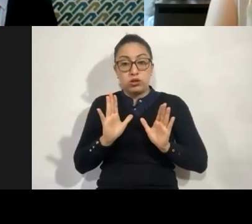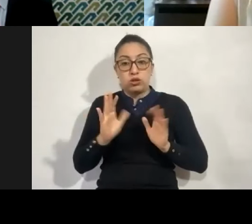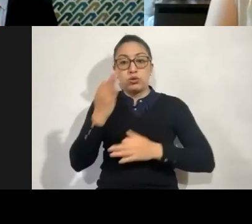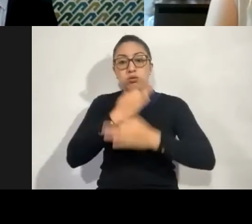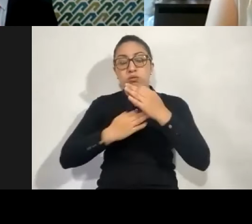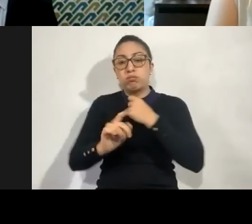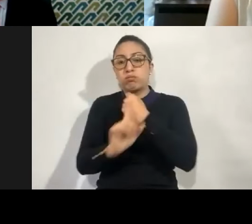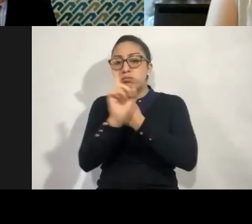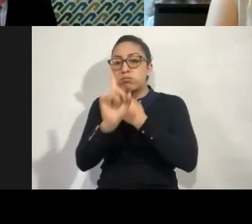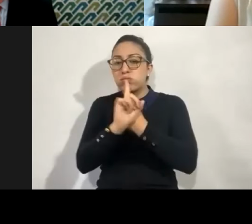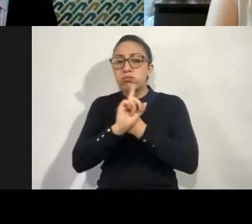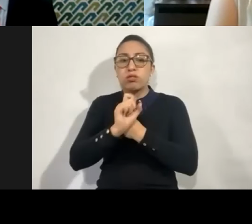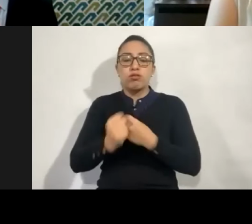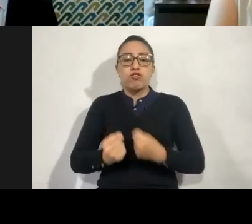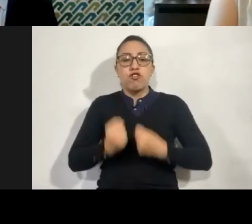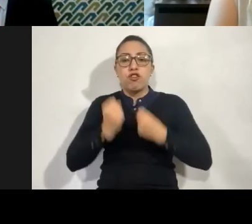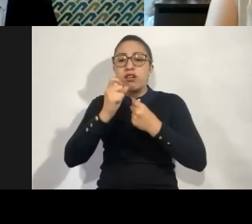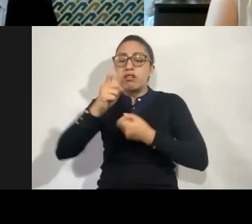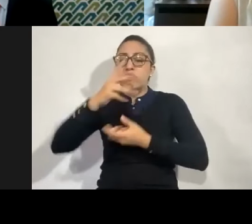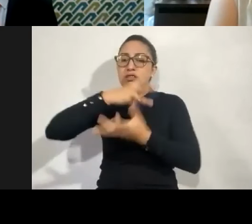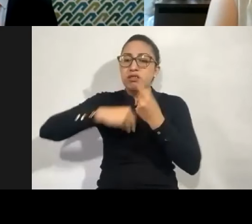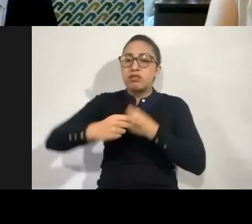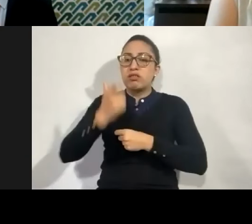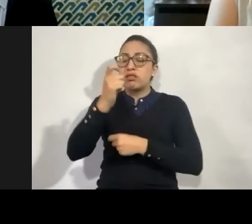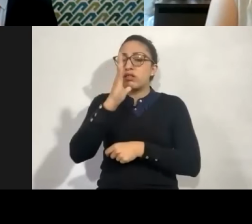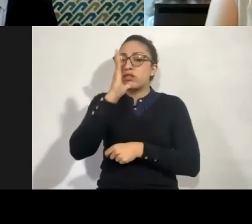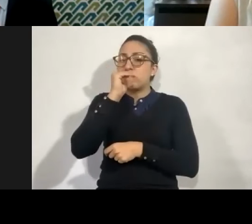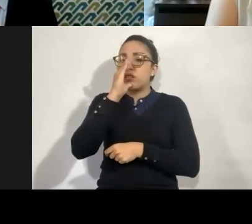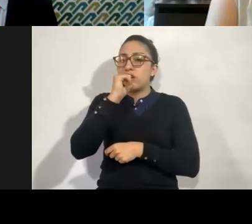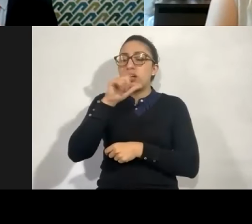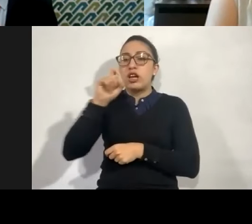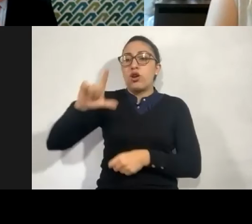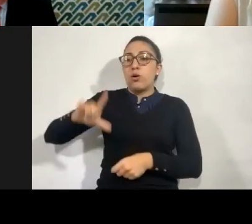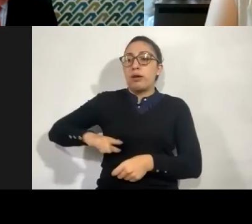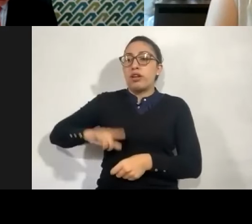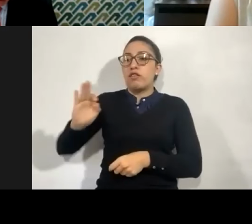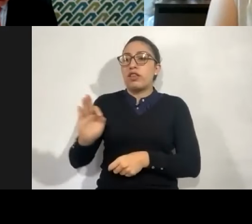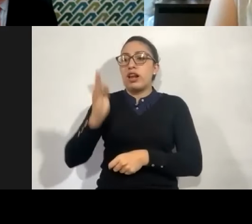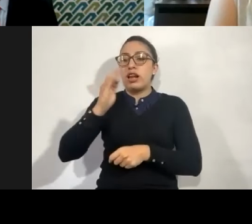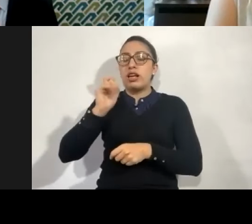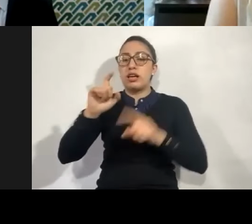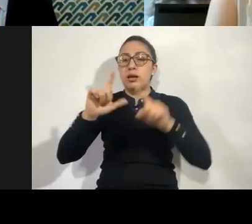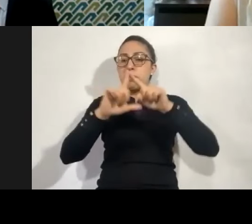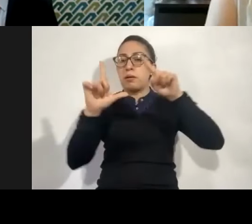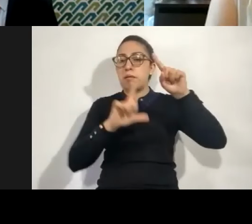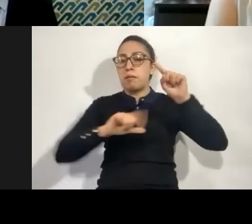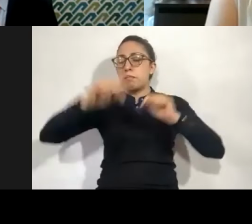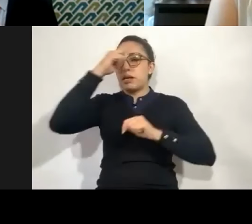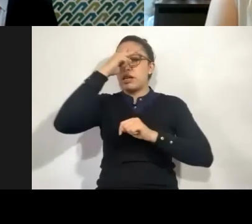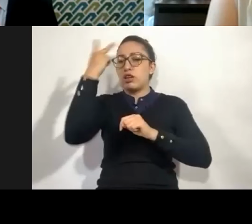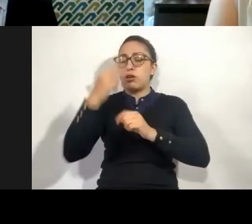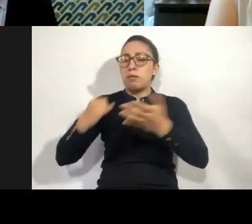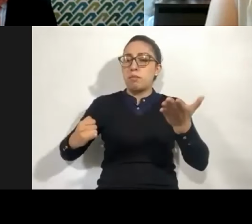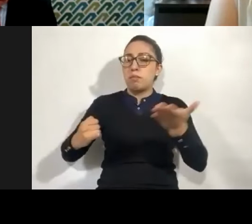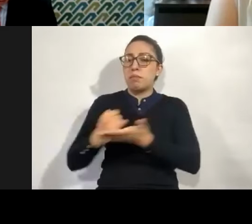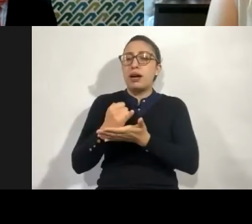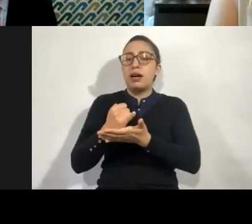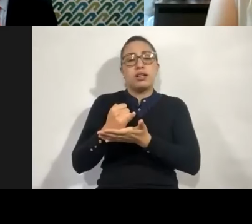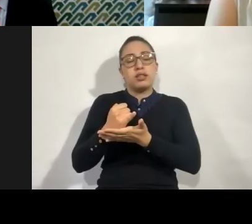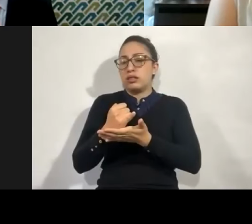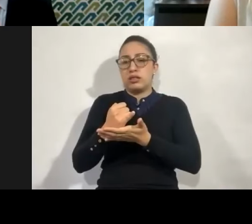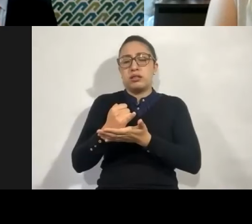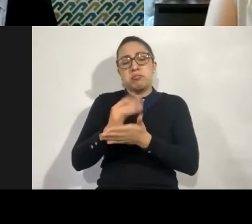cual desapareció el impuesto federal a la tenencia y se arrojó a las entidades federativas